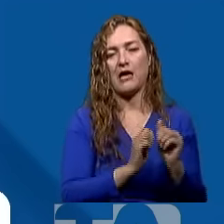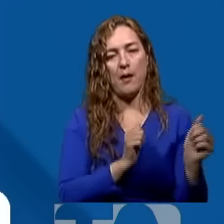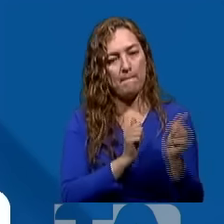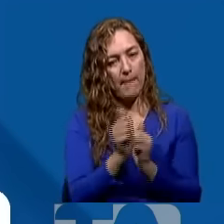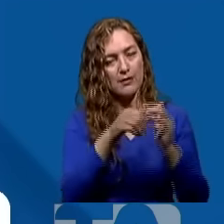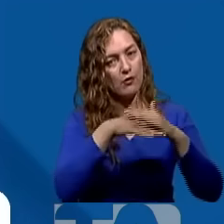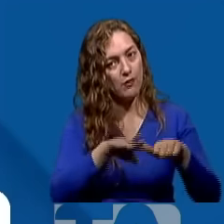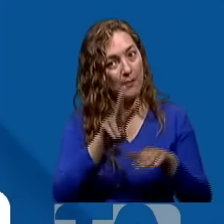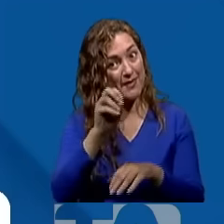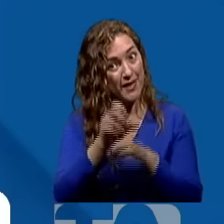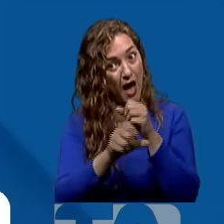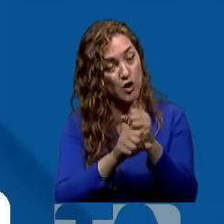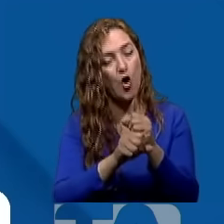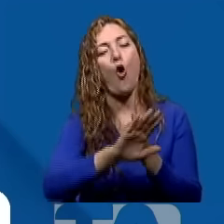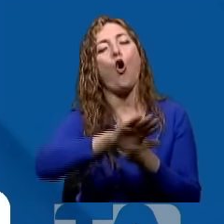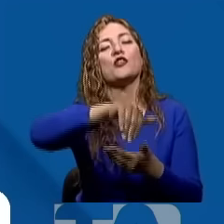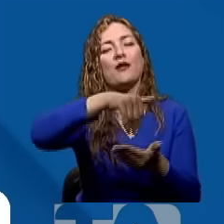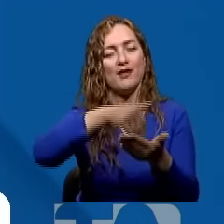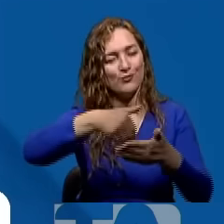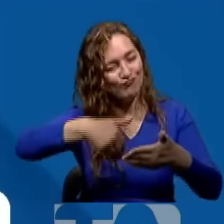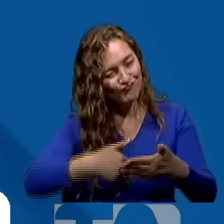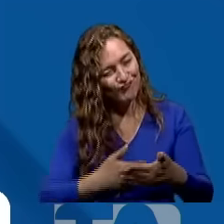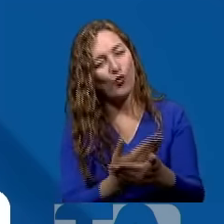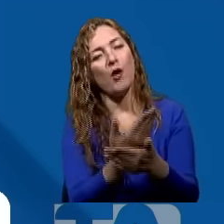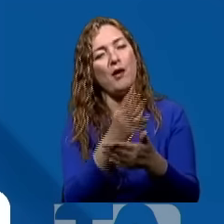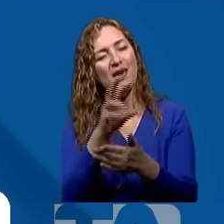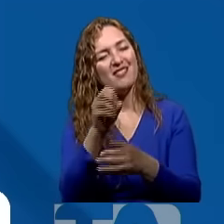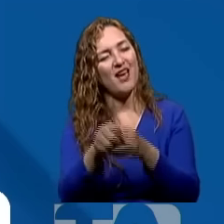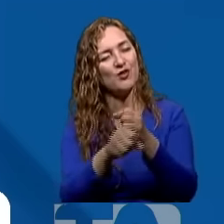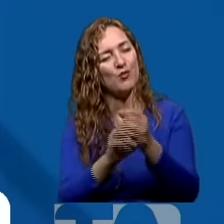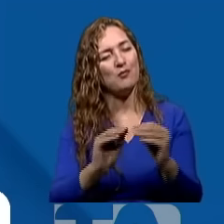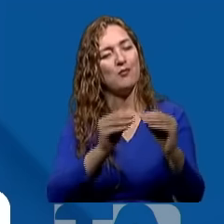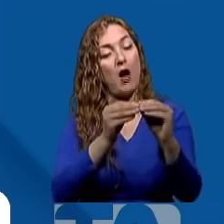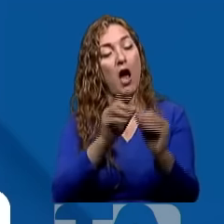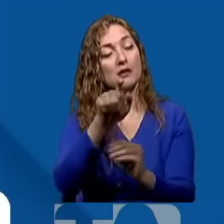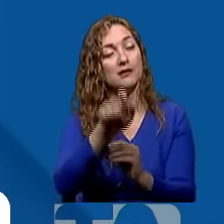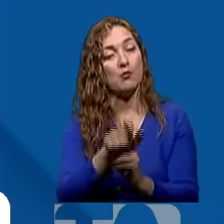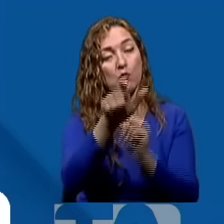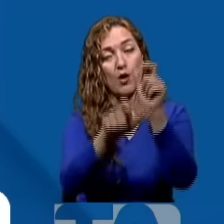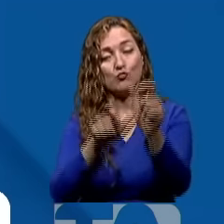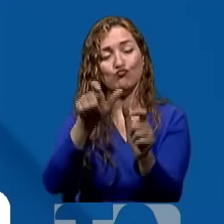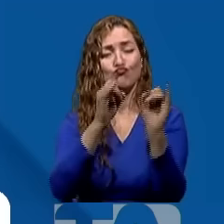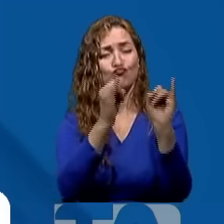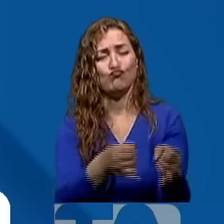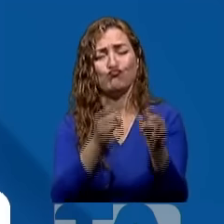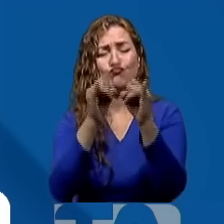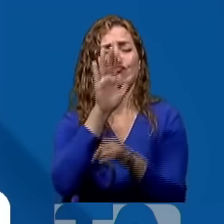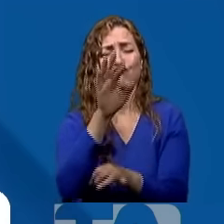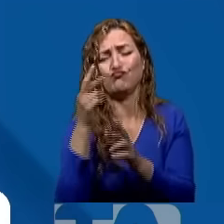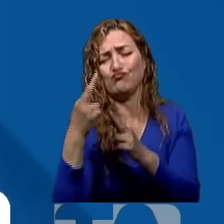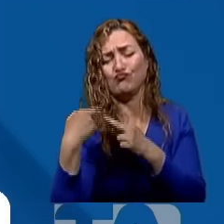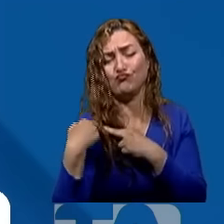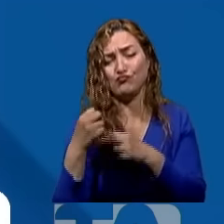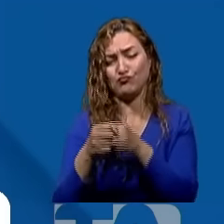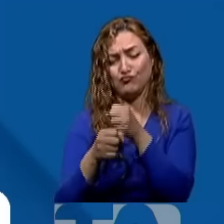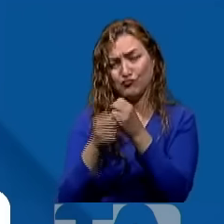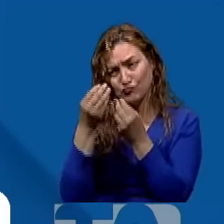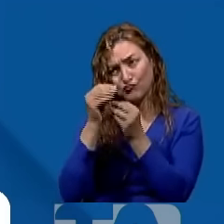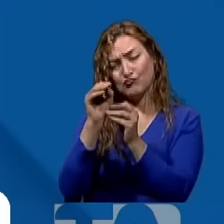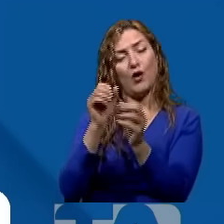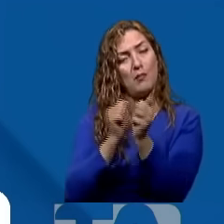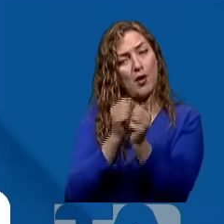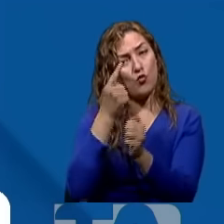tiempo, pero que sí necesitamos una responsabilidad de parte de ustedes de informar cada año o cada dos